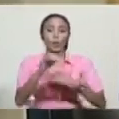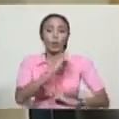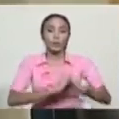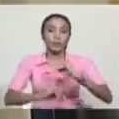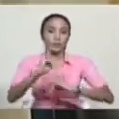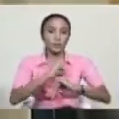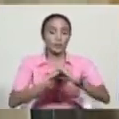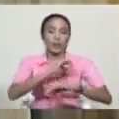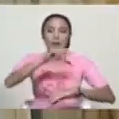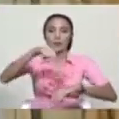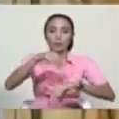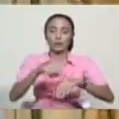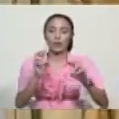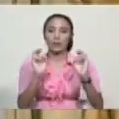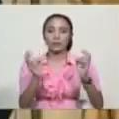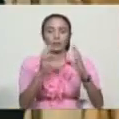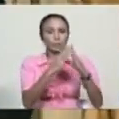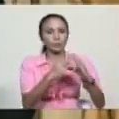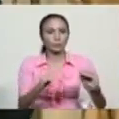internacionales.